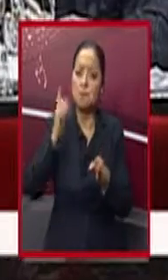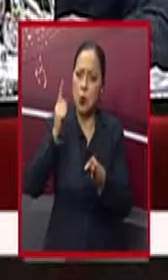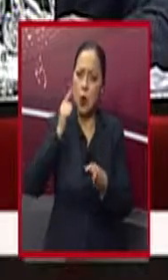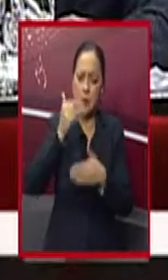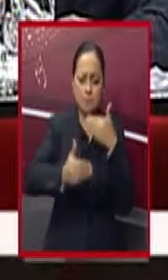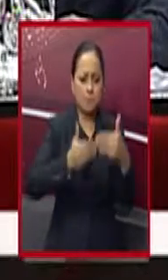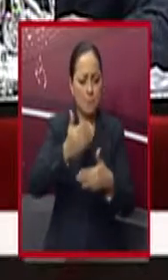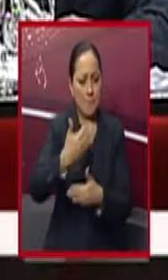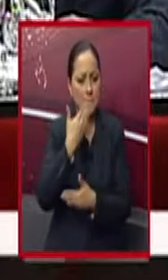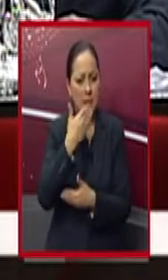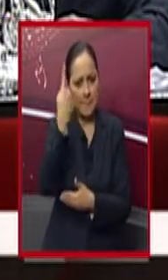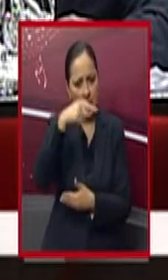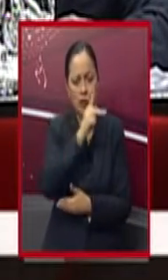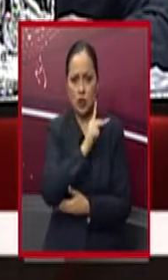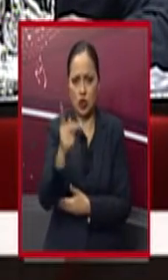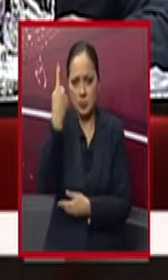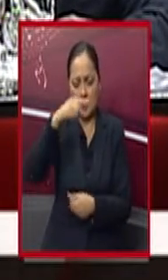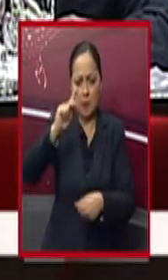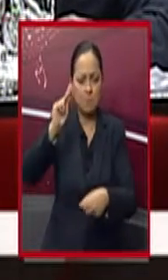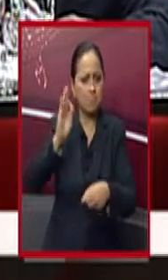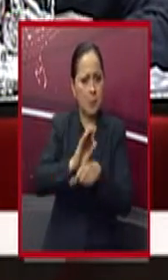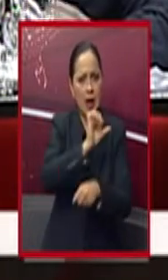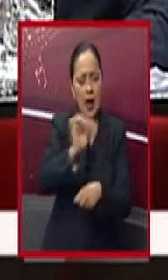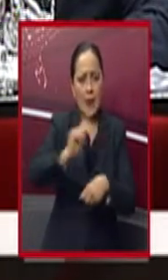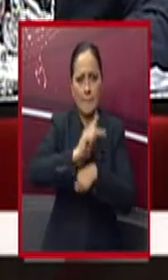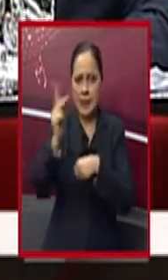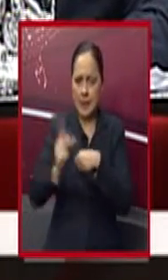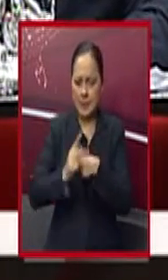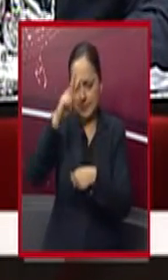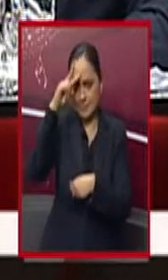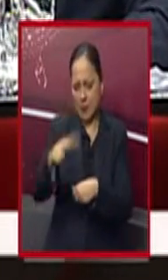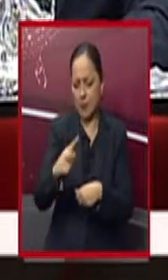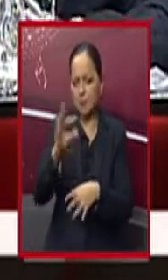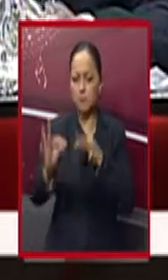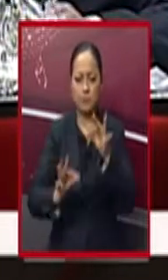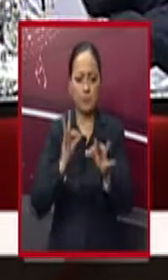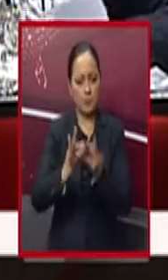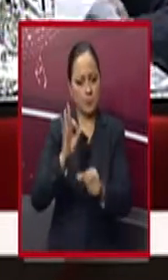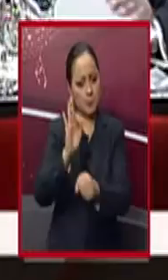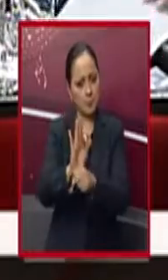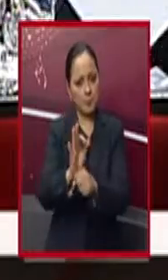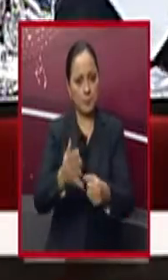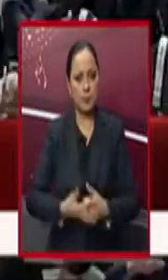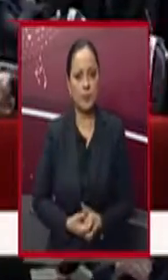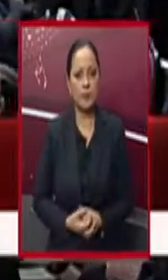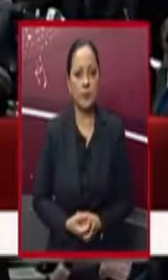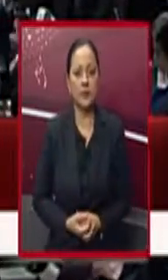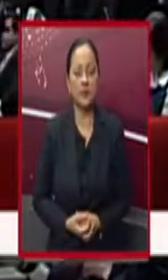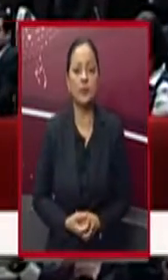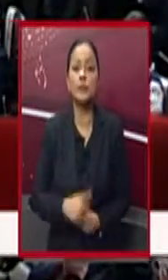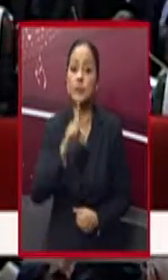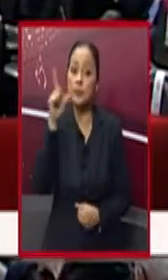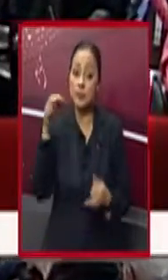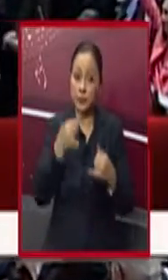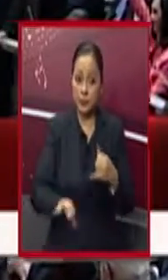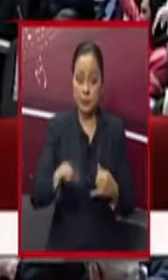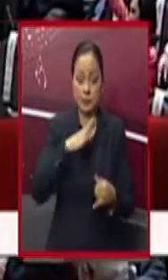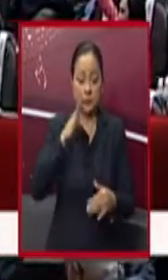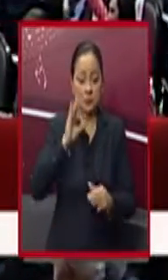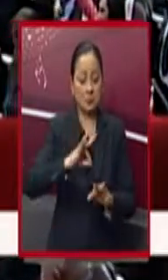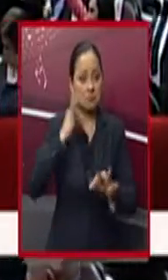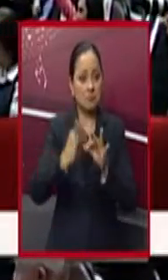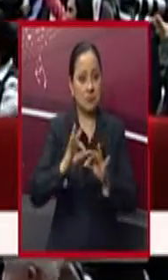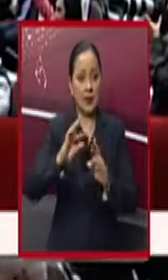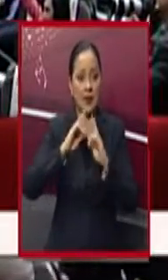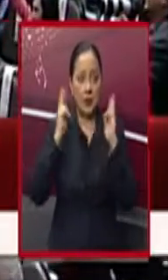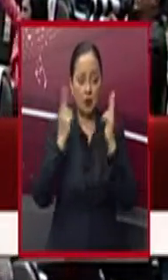fructíferos para todos, por el bien de la patria y por el bien de México. Muchas gracias. Finalmente dio por concluida la sesión